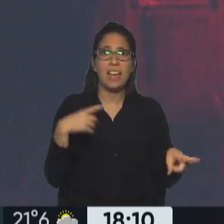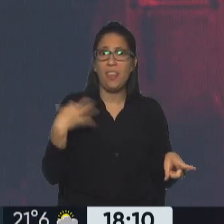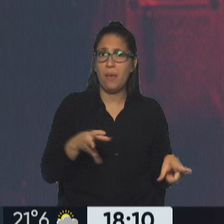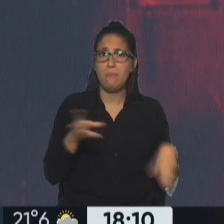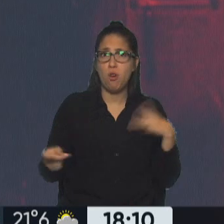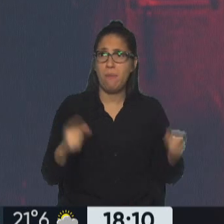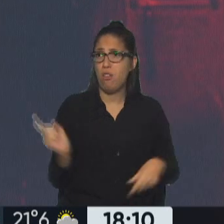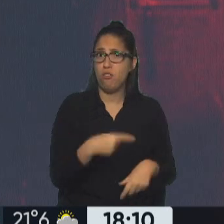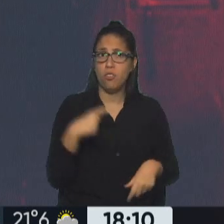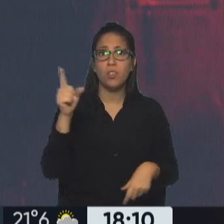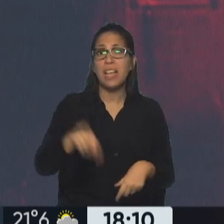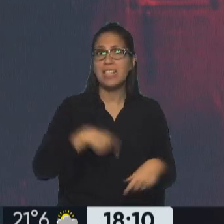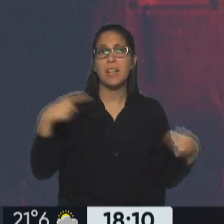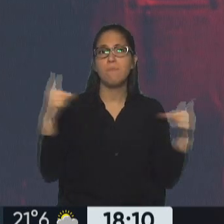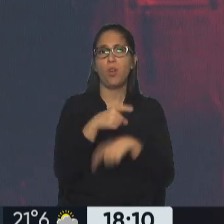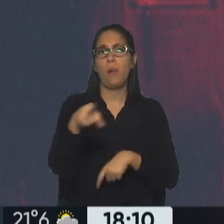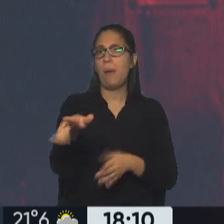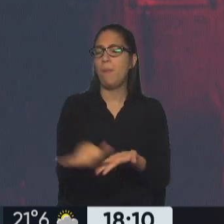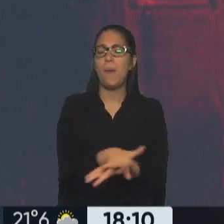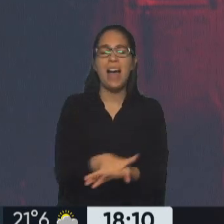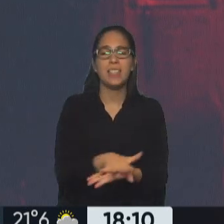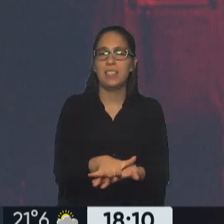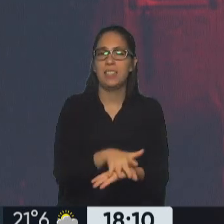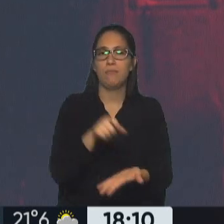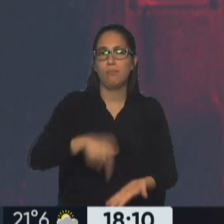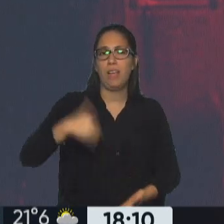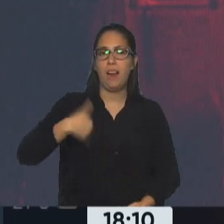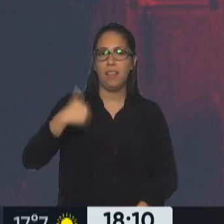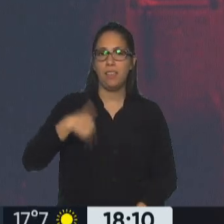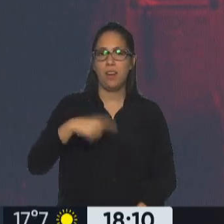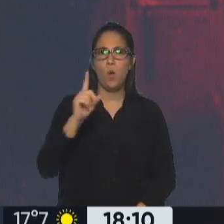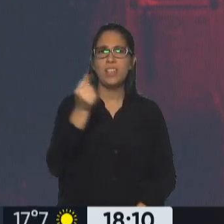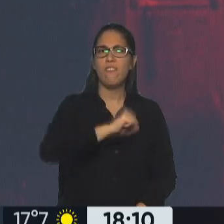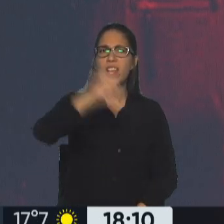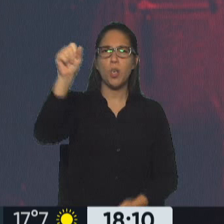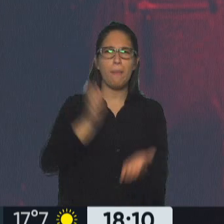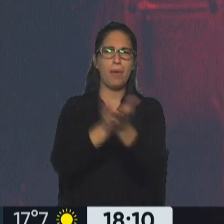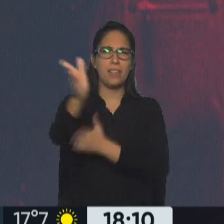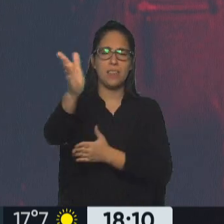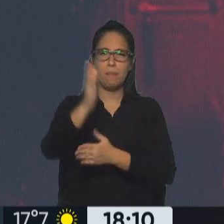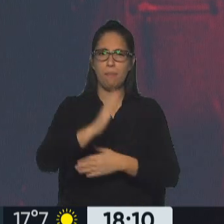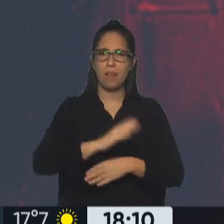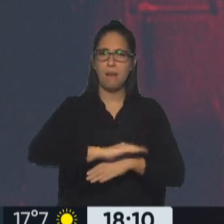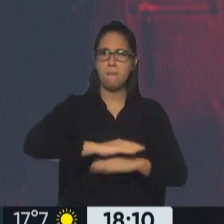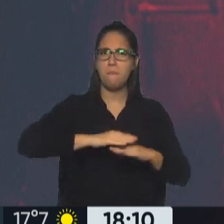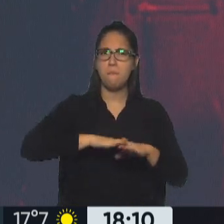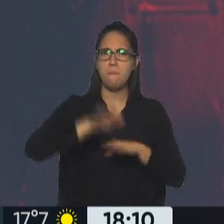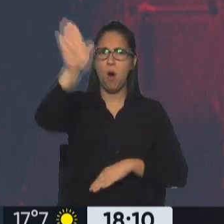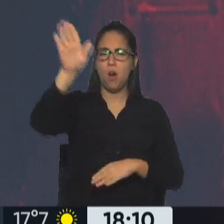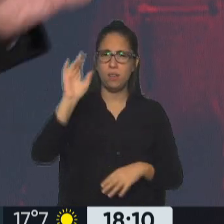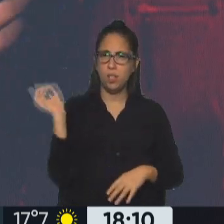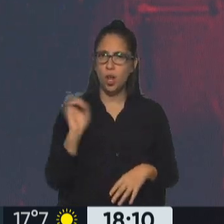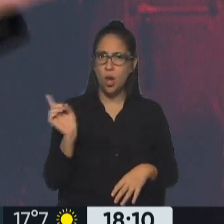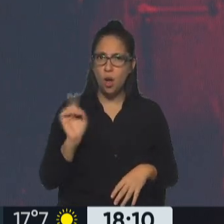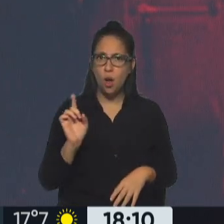problema estructural que tiene la economía argentina y está atada a que no que vaya a tener inflación permanentemente, tampoco simplificamos tanto la cosa,